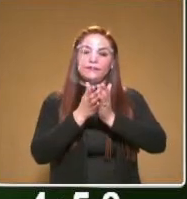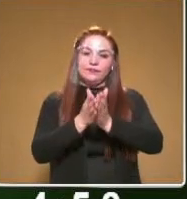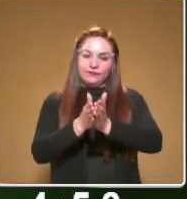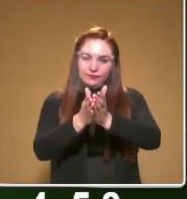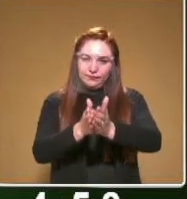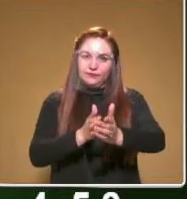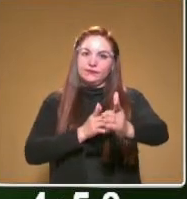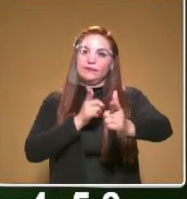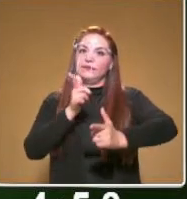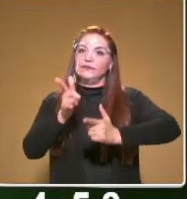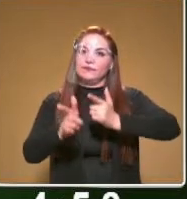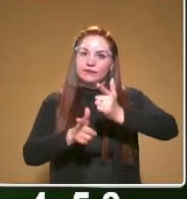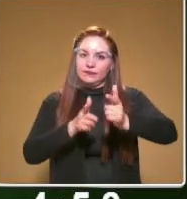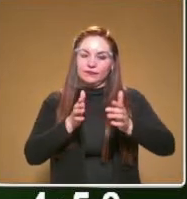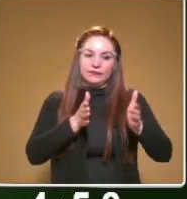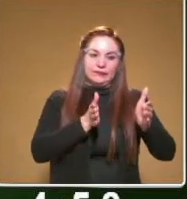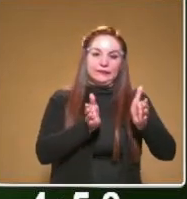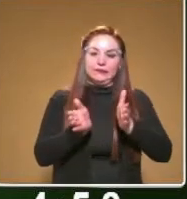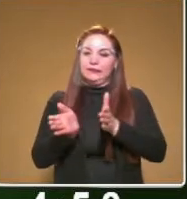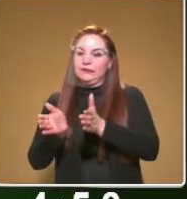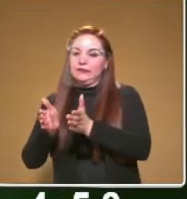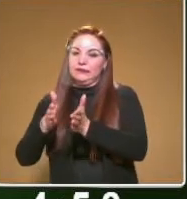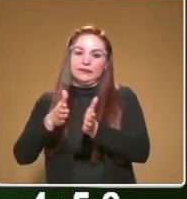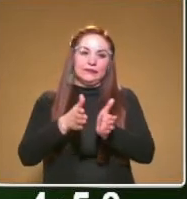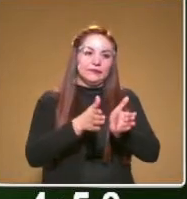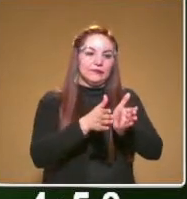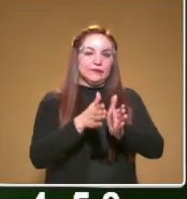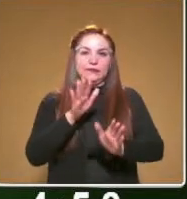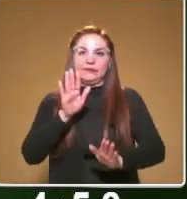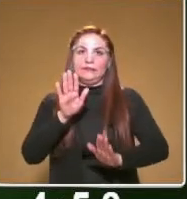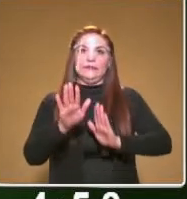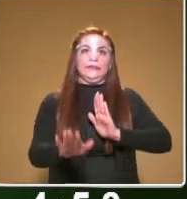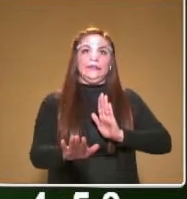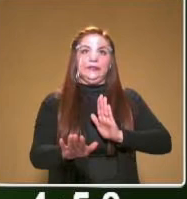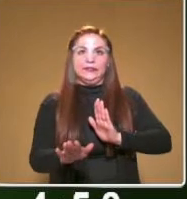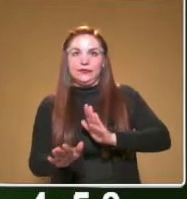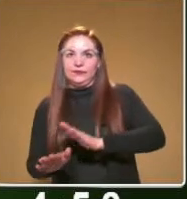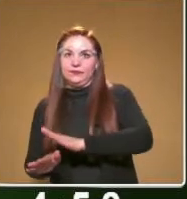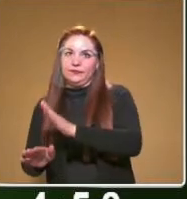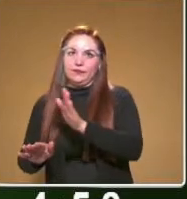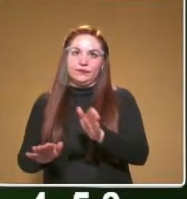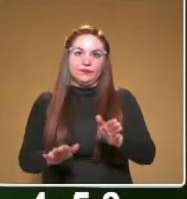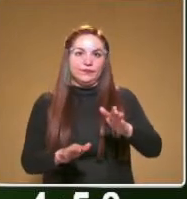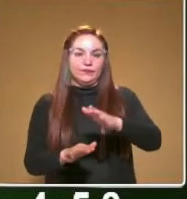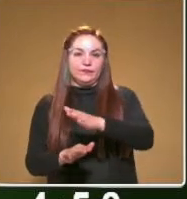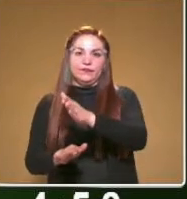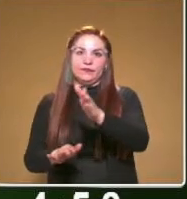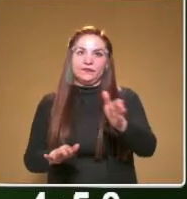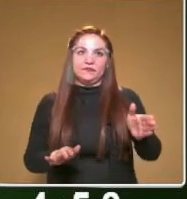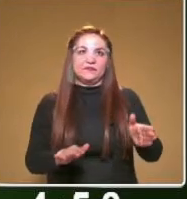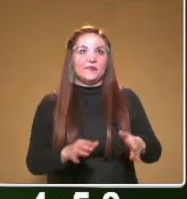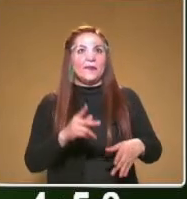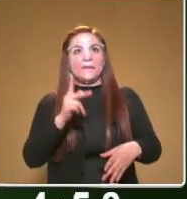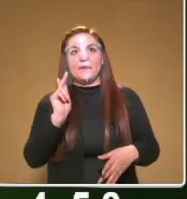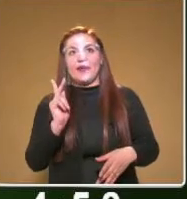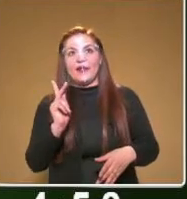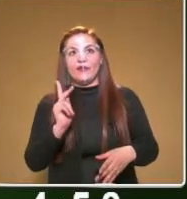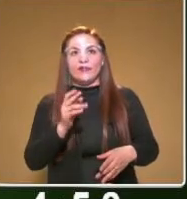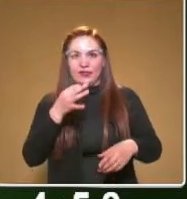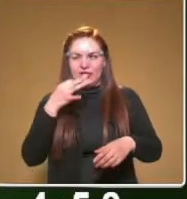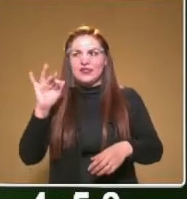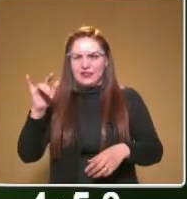porque al ver iceberg, pues obviamente tiene que tener tiempo para esquivarlos. Pero pues desafortunadamente,